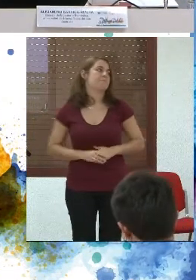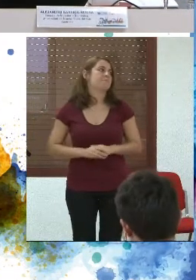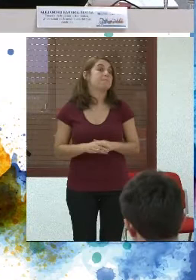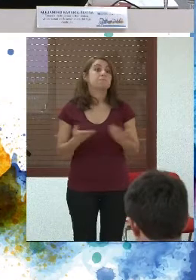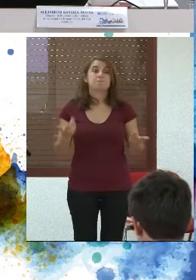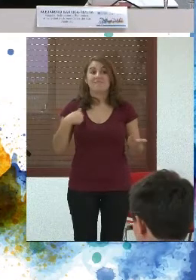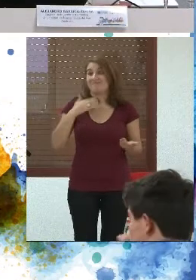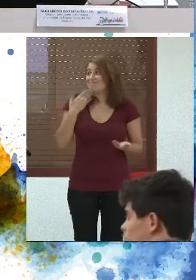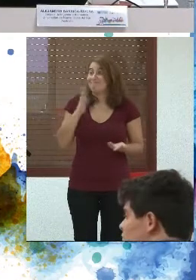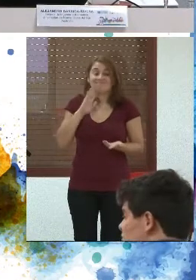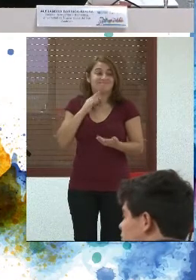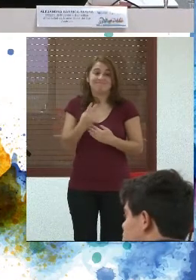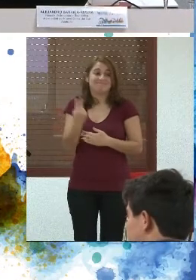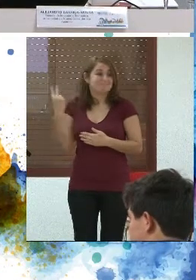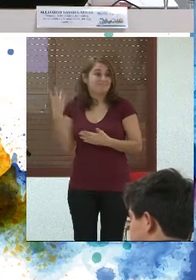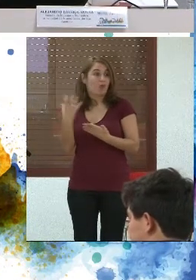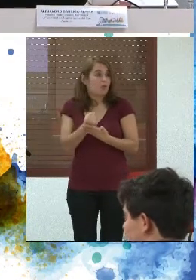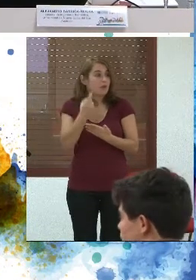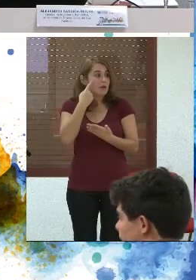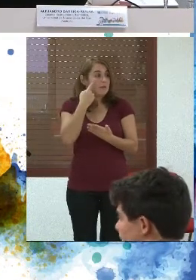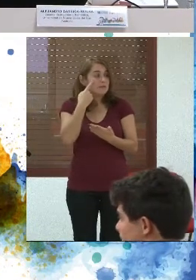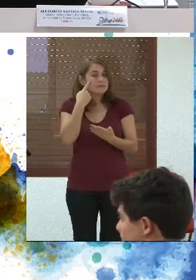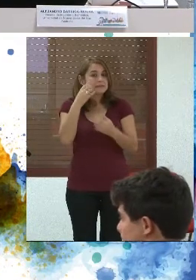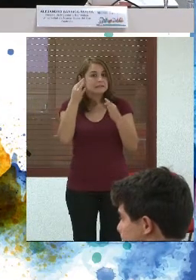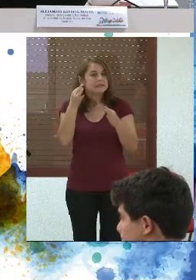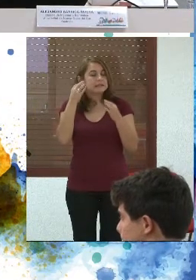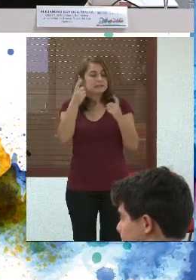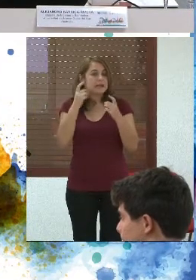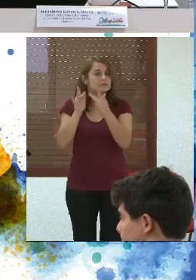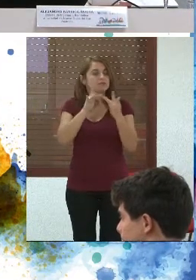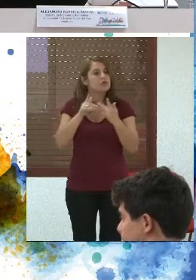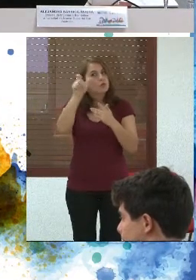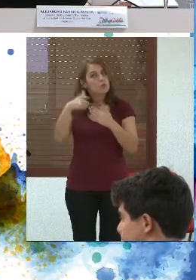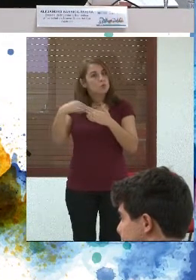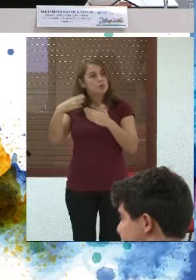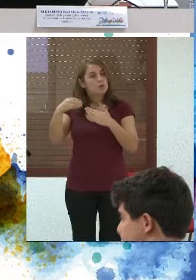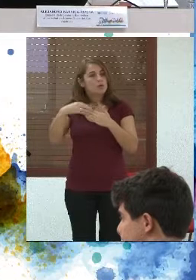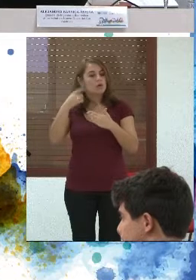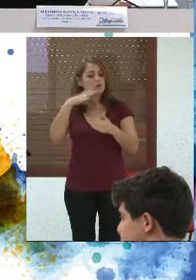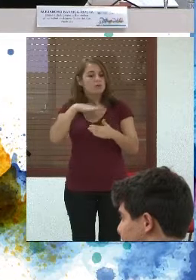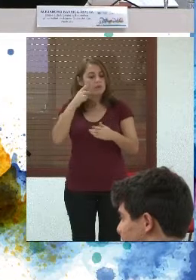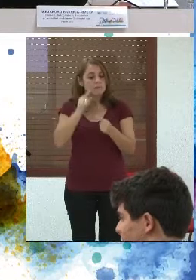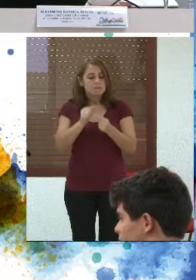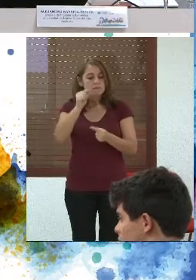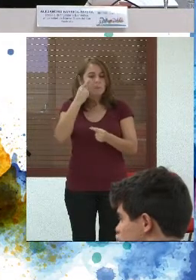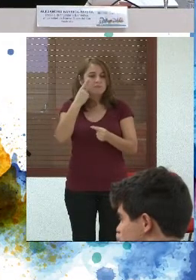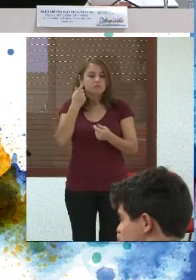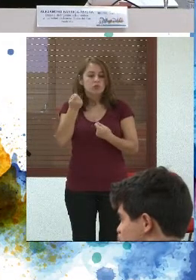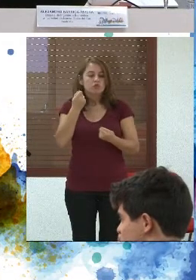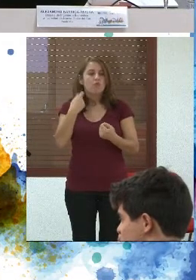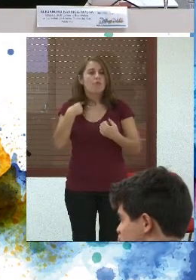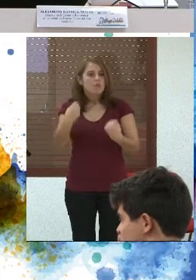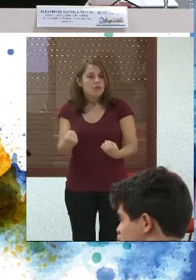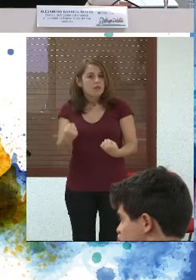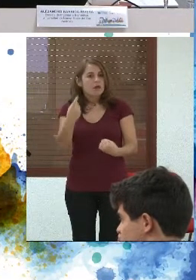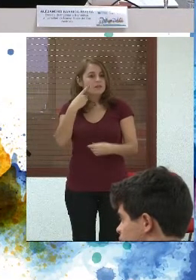Y lo que he presentado es que es una relación con el safe to be used with the user who is capable of measuring the strength